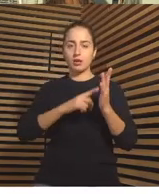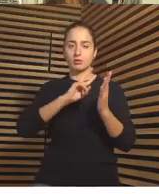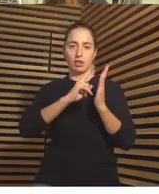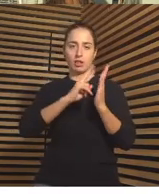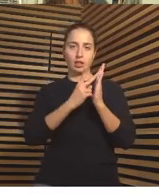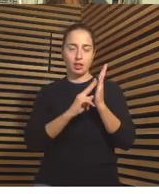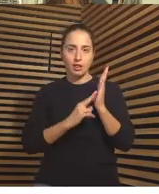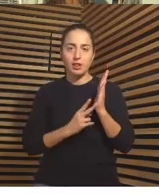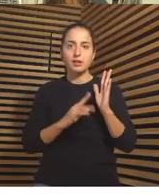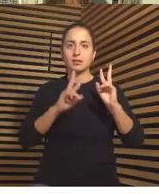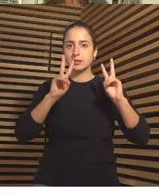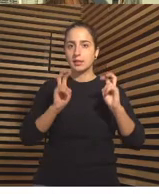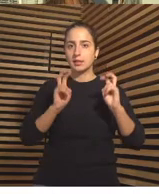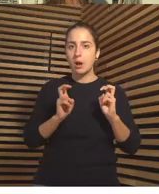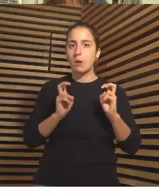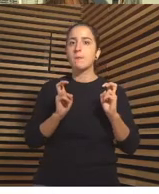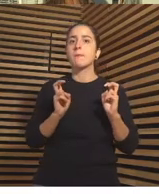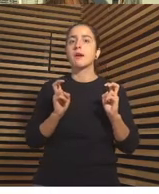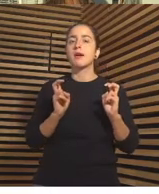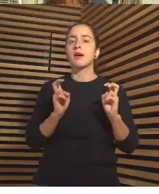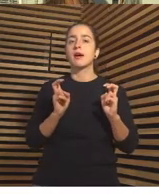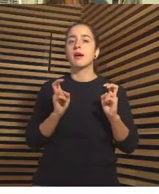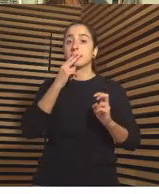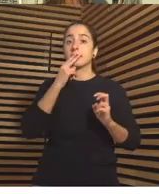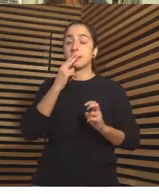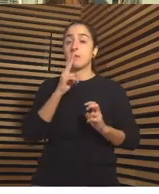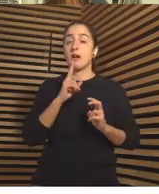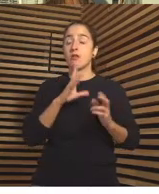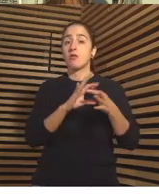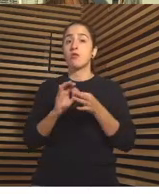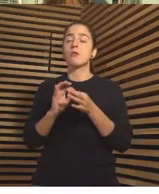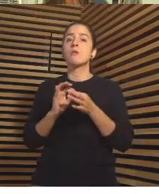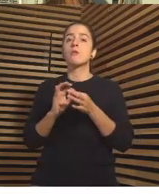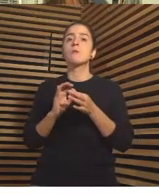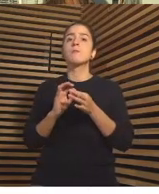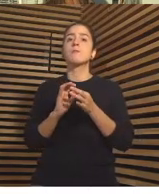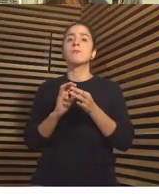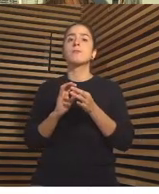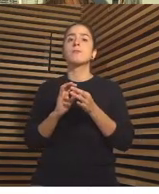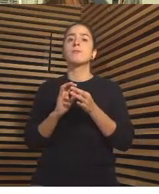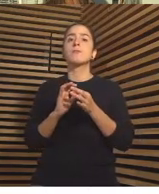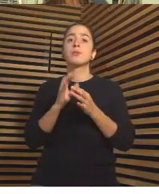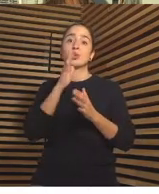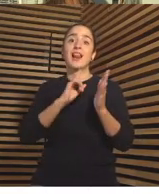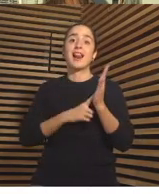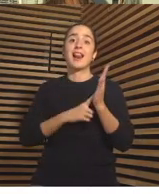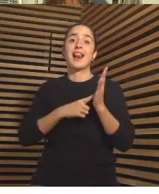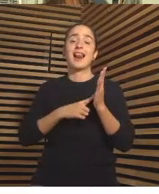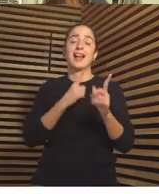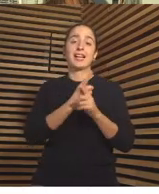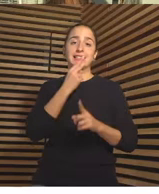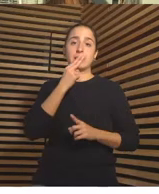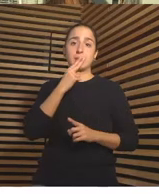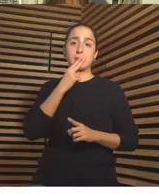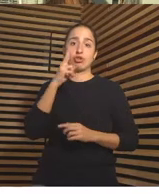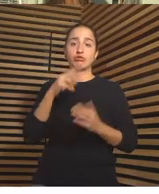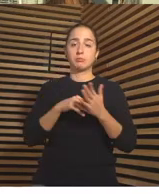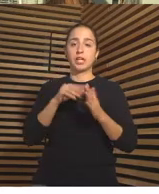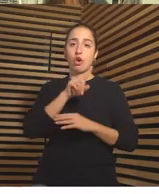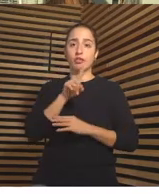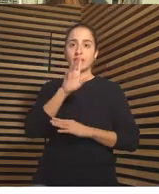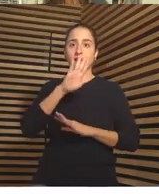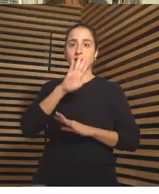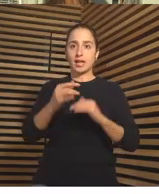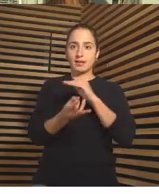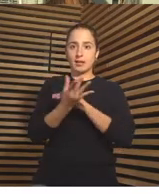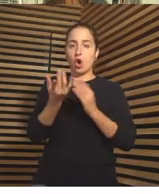en materia de tabaco, ¿no? La siguiente Ley Antitabaco en 2011 provoca también la consiguiente